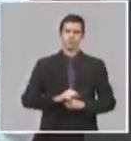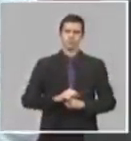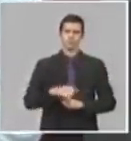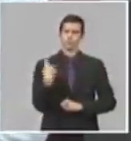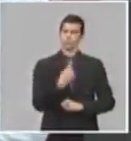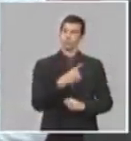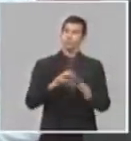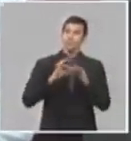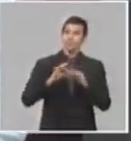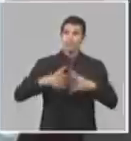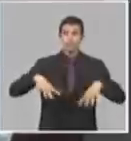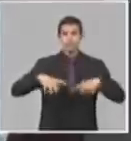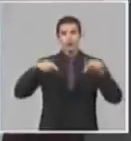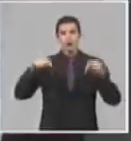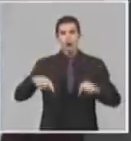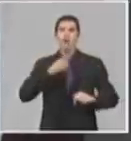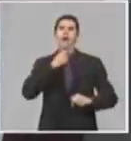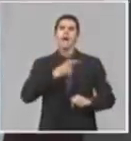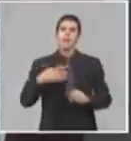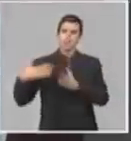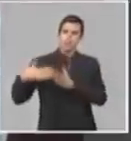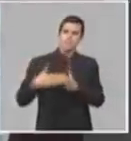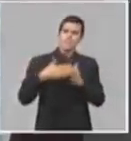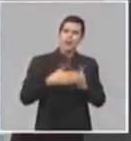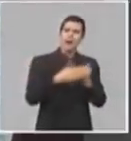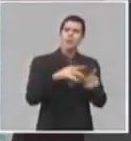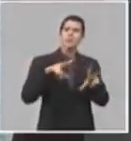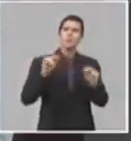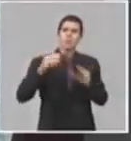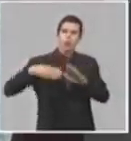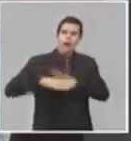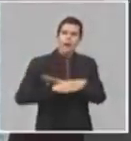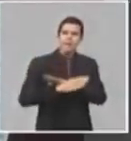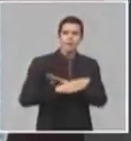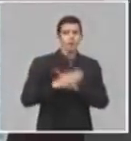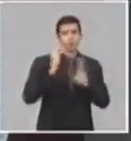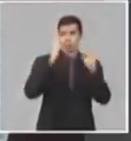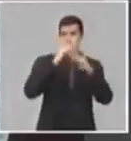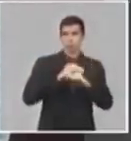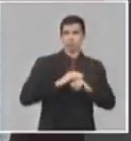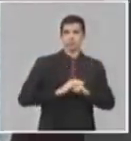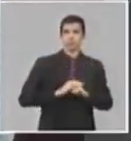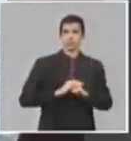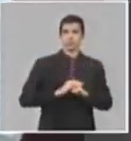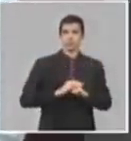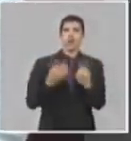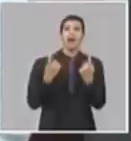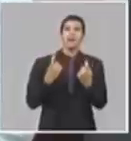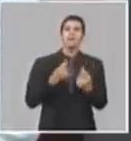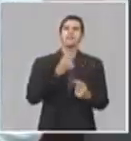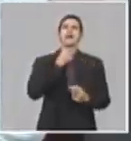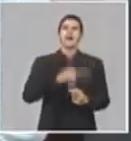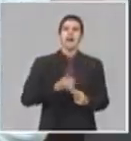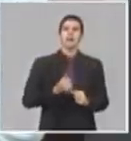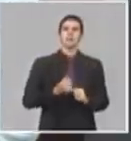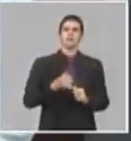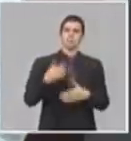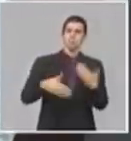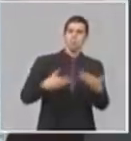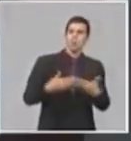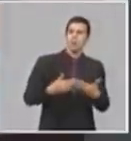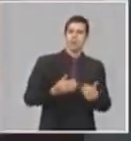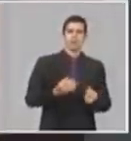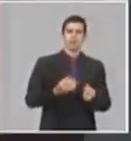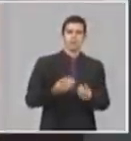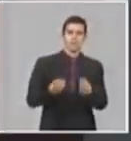alimentos, insumos y materias primas para sostener importantes procesos productivos y sanciones que